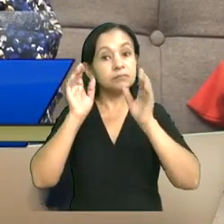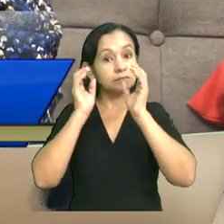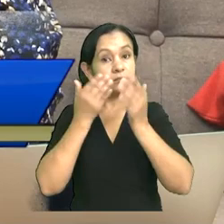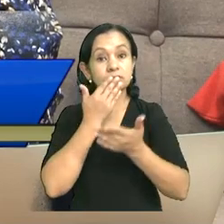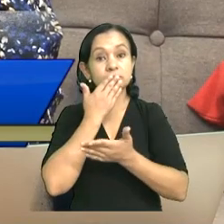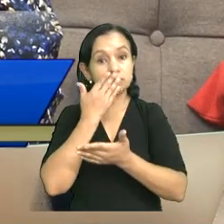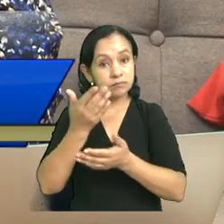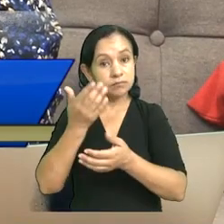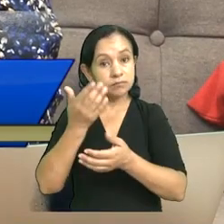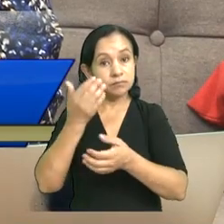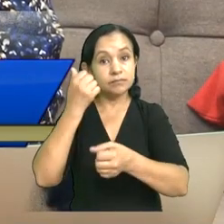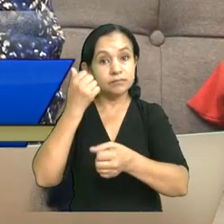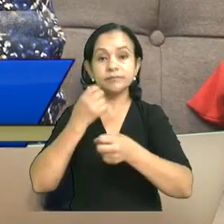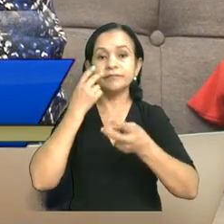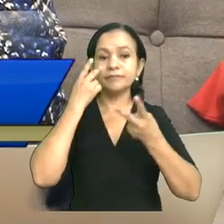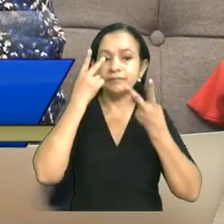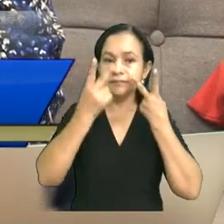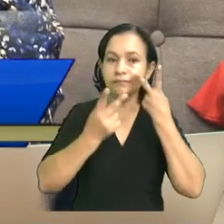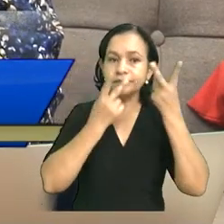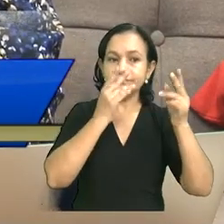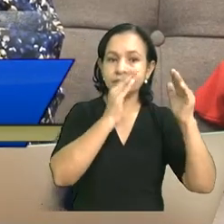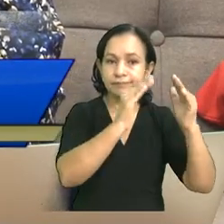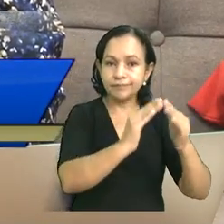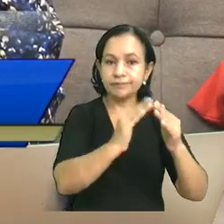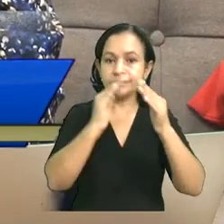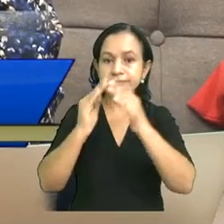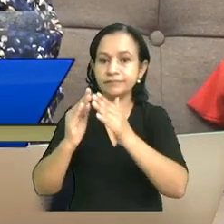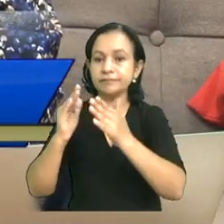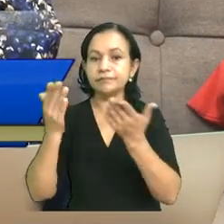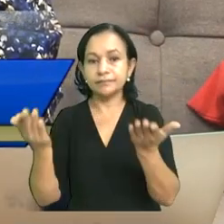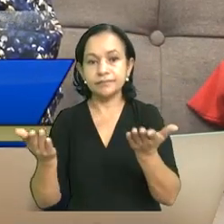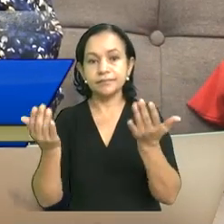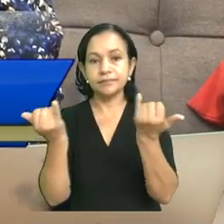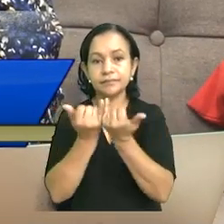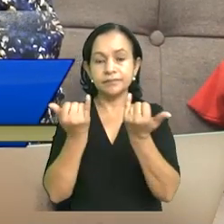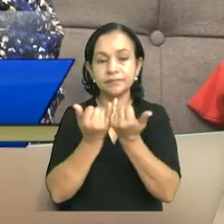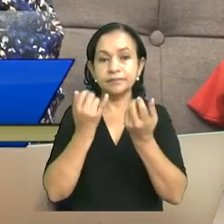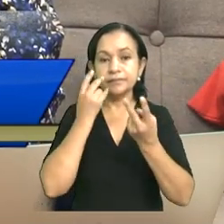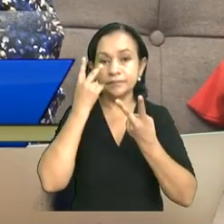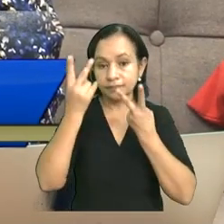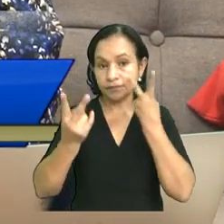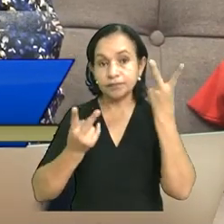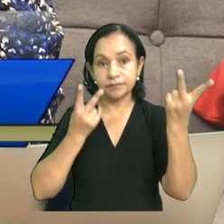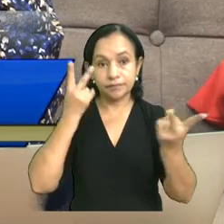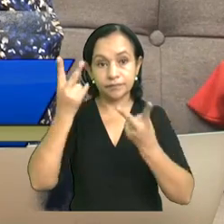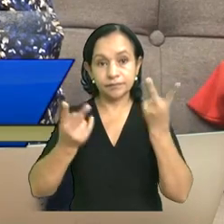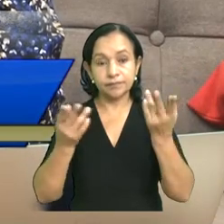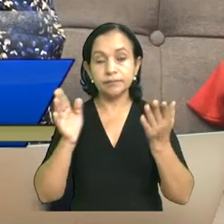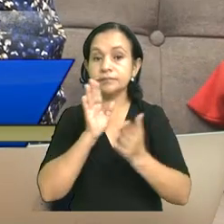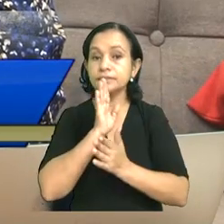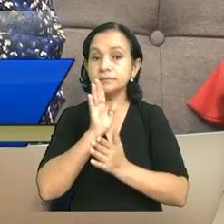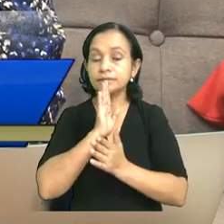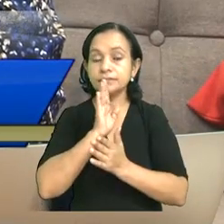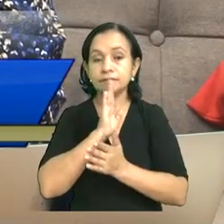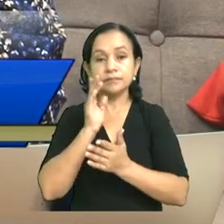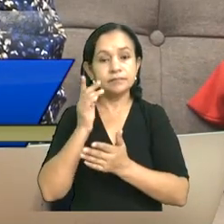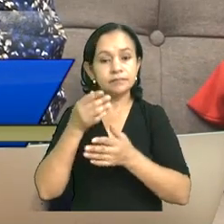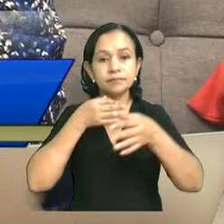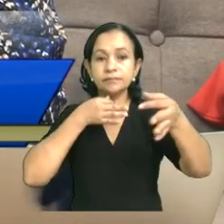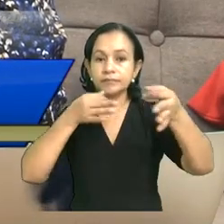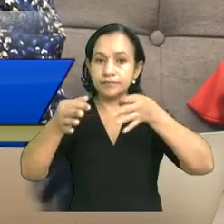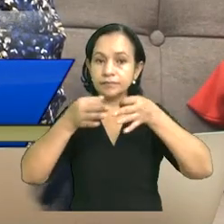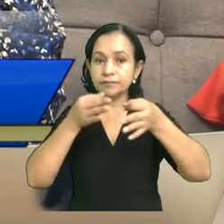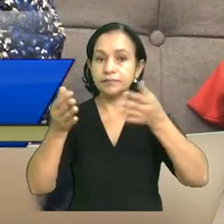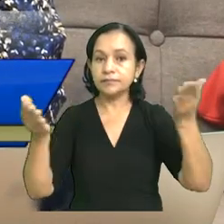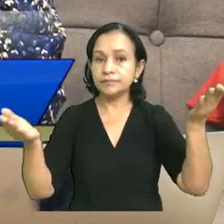hay un trabajo, una visita a las casas. Estas visitas también se habla de manera integral sobre todo